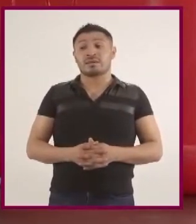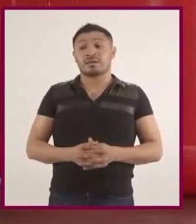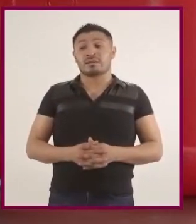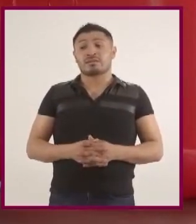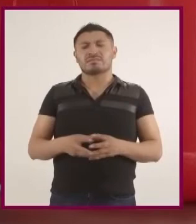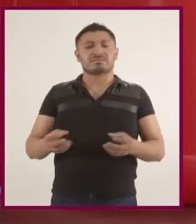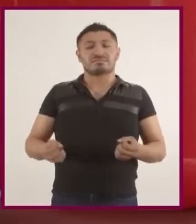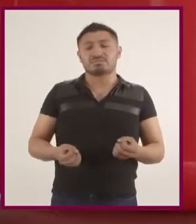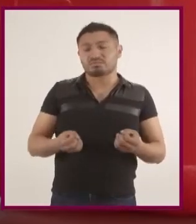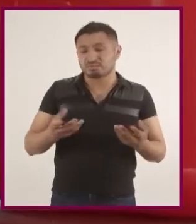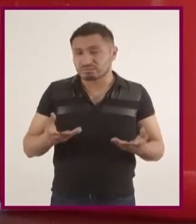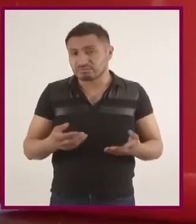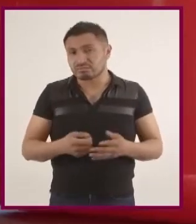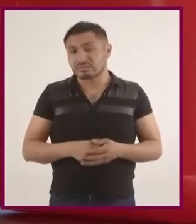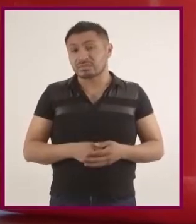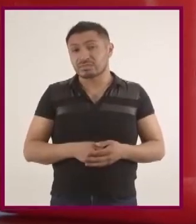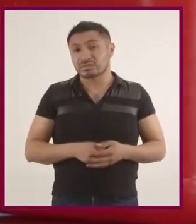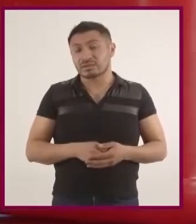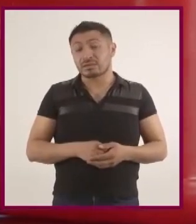cuánto tenemos